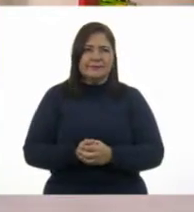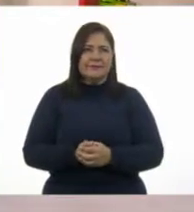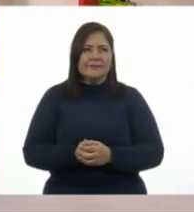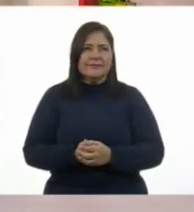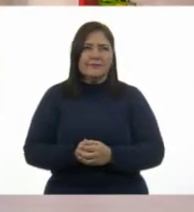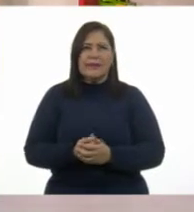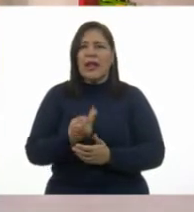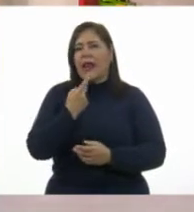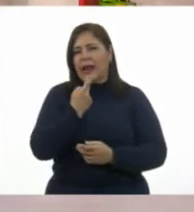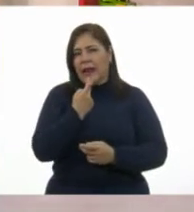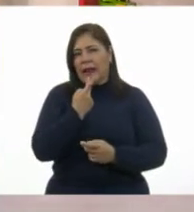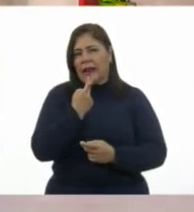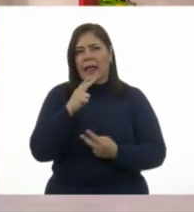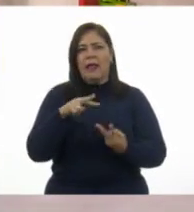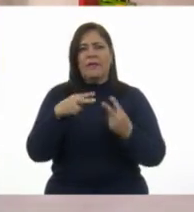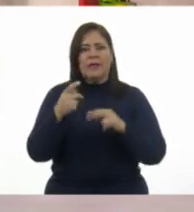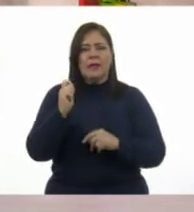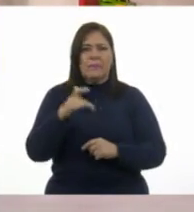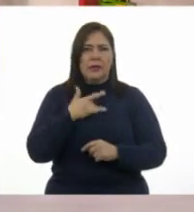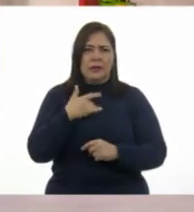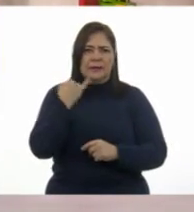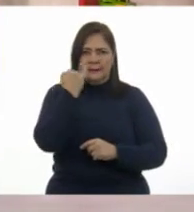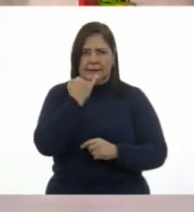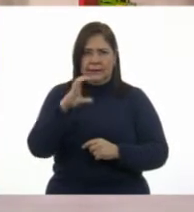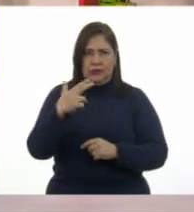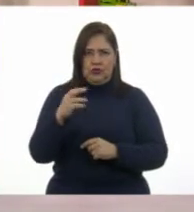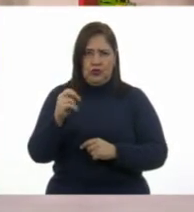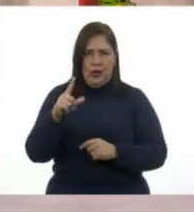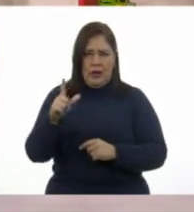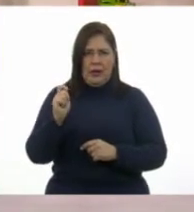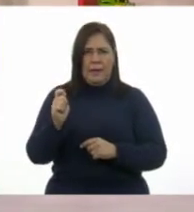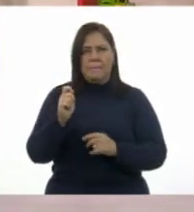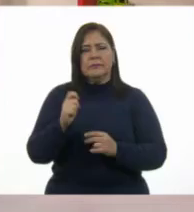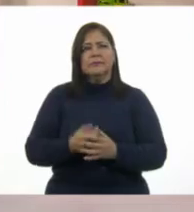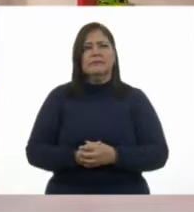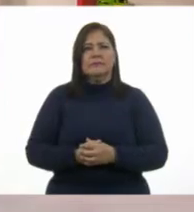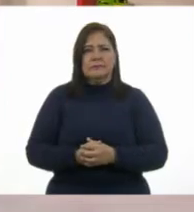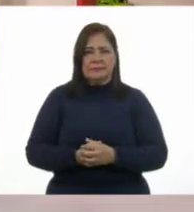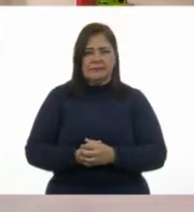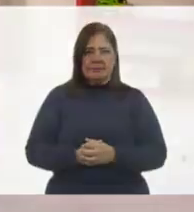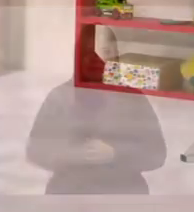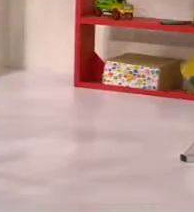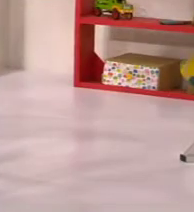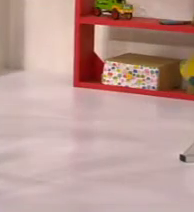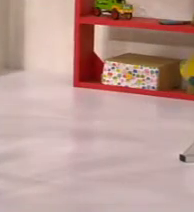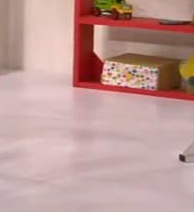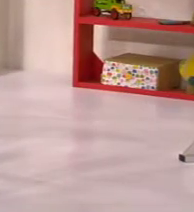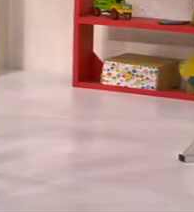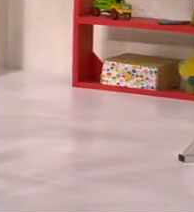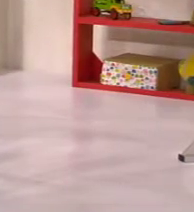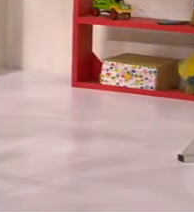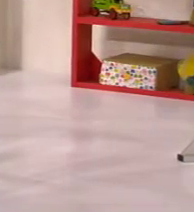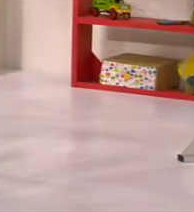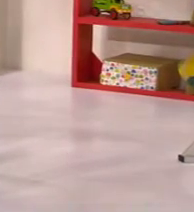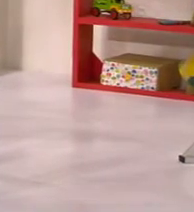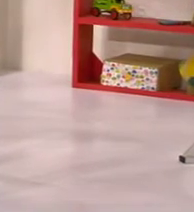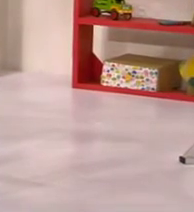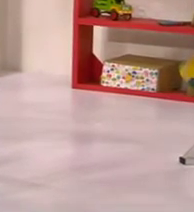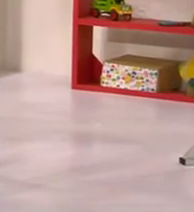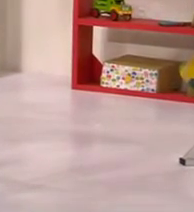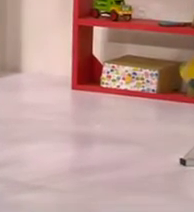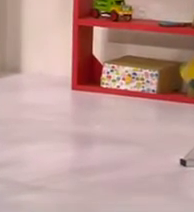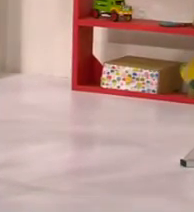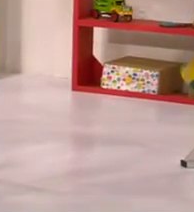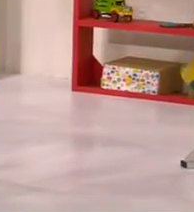Chivacheta, que le ya chi video, joño cholo nojón, capuchac, micchan lojón pimel ya chich es lo cochoch, an